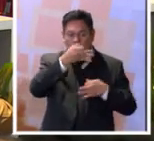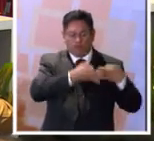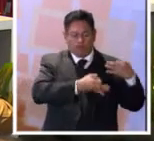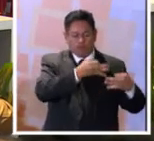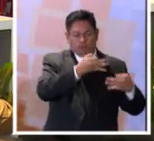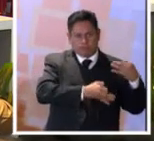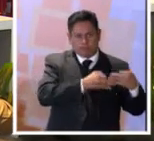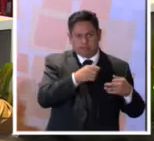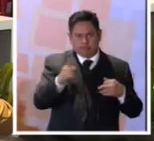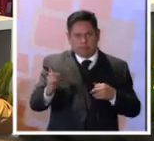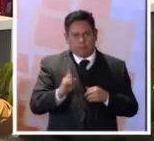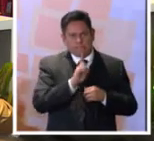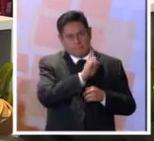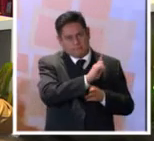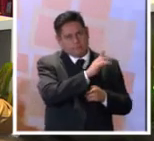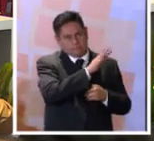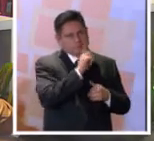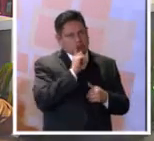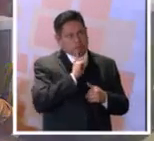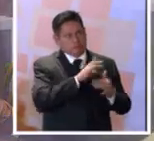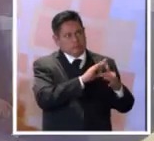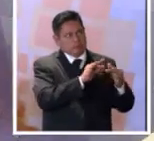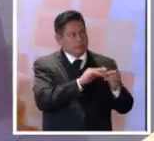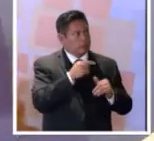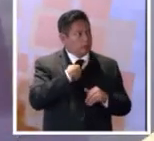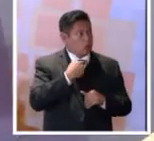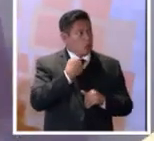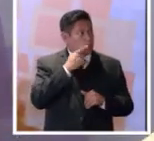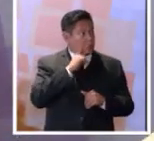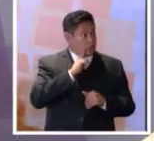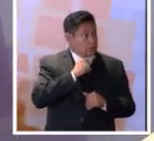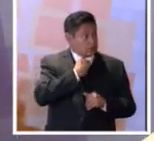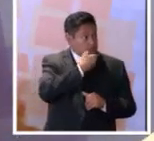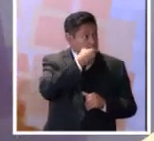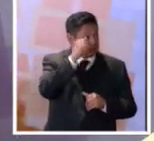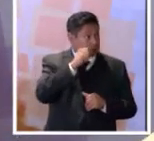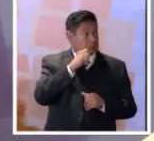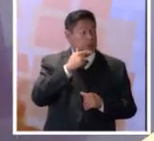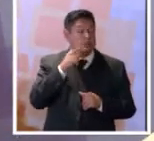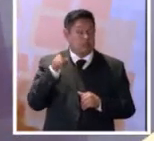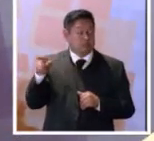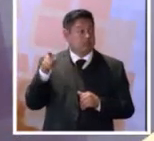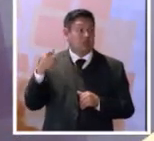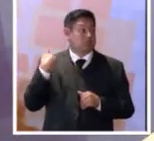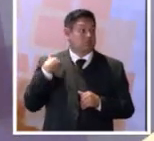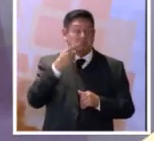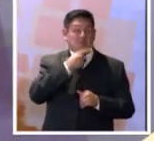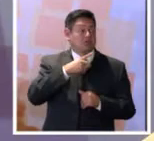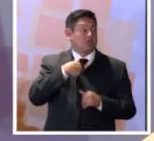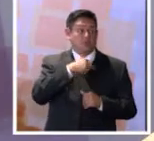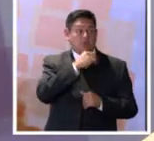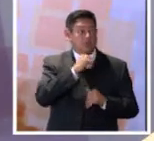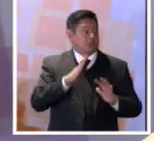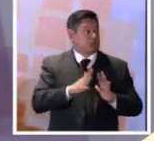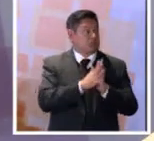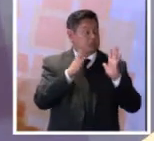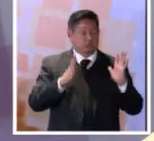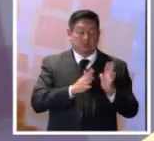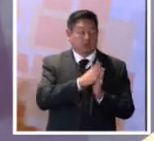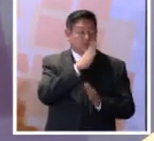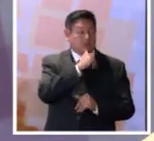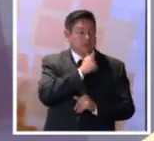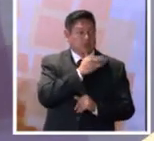luego a la sala regional era que por su condición de mujer se le impidió participar. Y haciéndonos cargo de esta